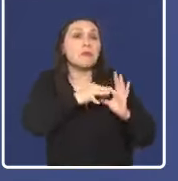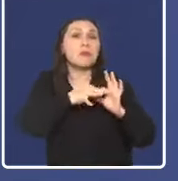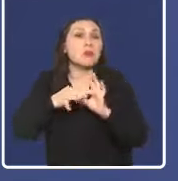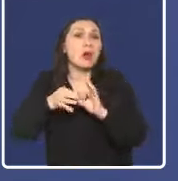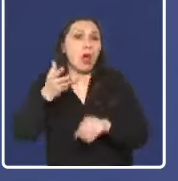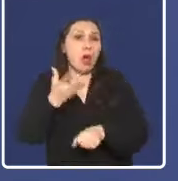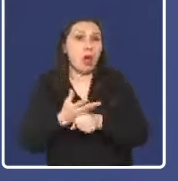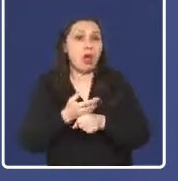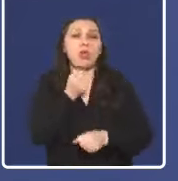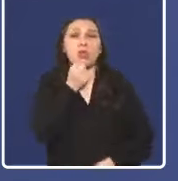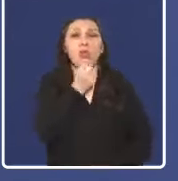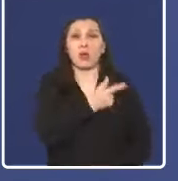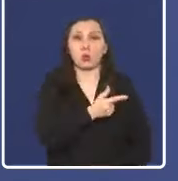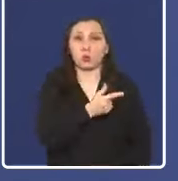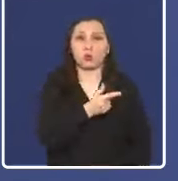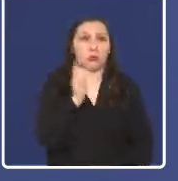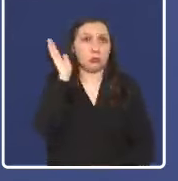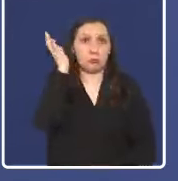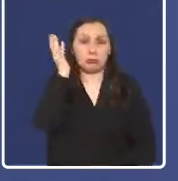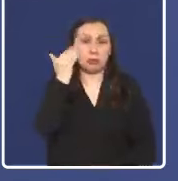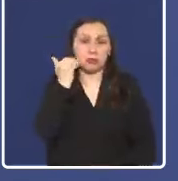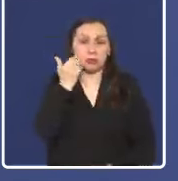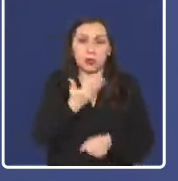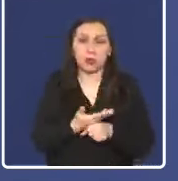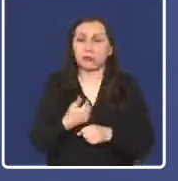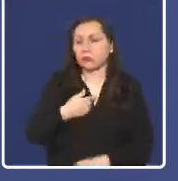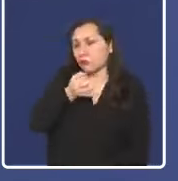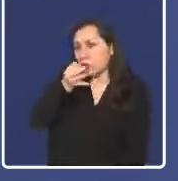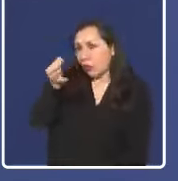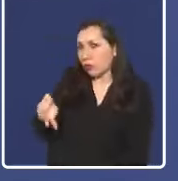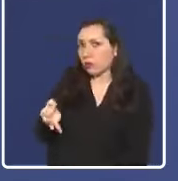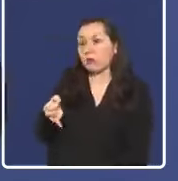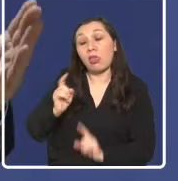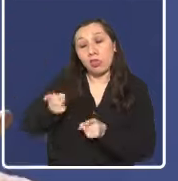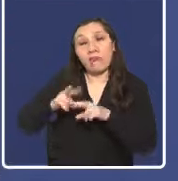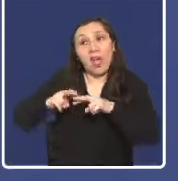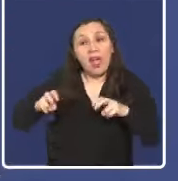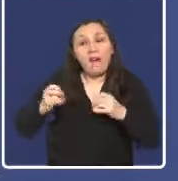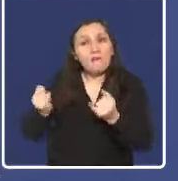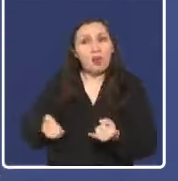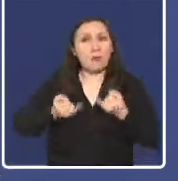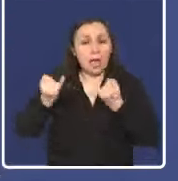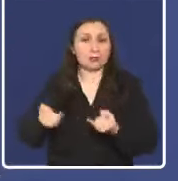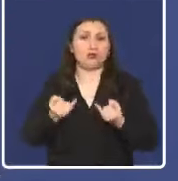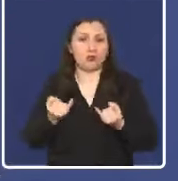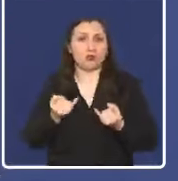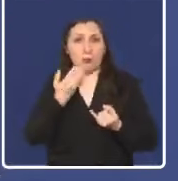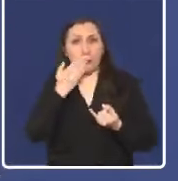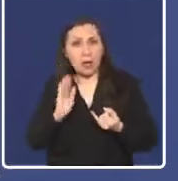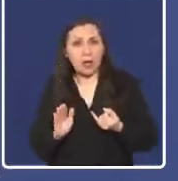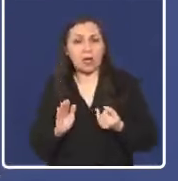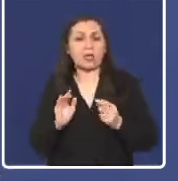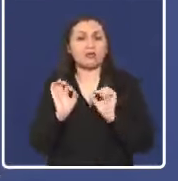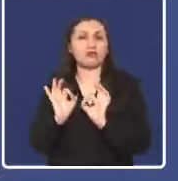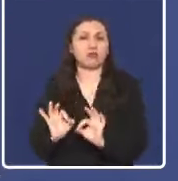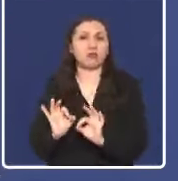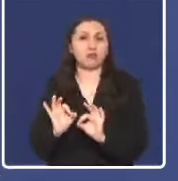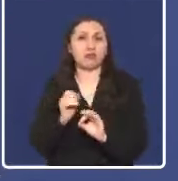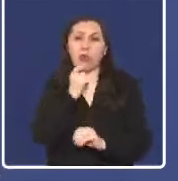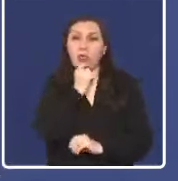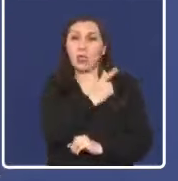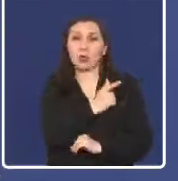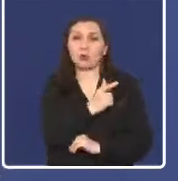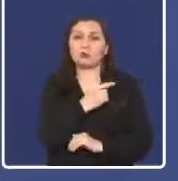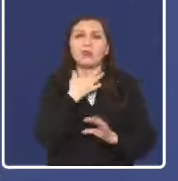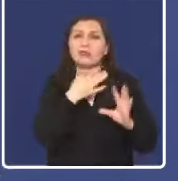de que existía una denuncia. Yo le digo, hay que averiguar antecedentes de esta